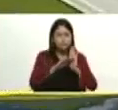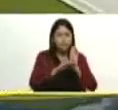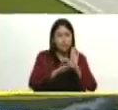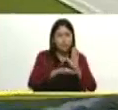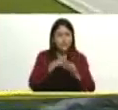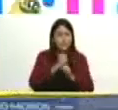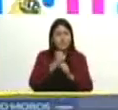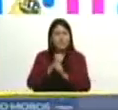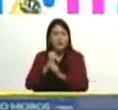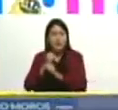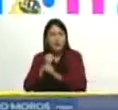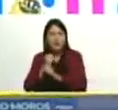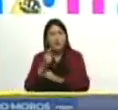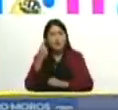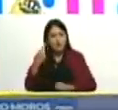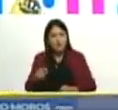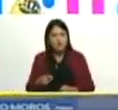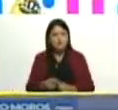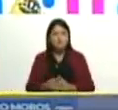Puedo